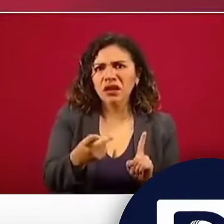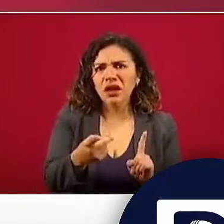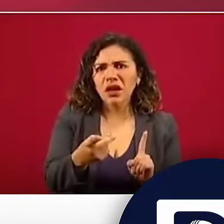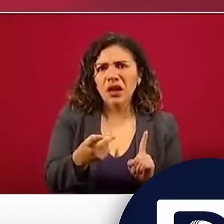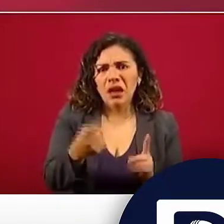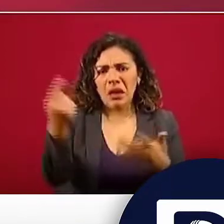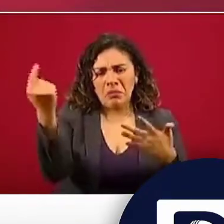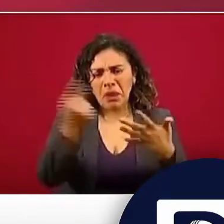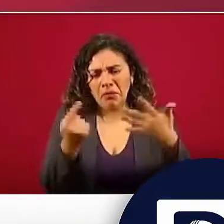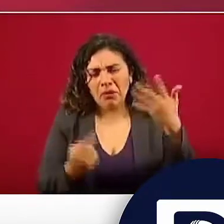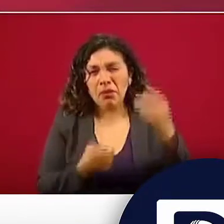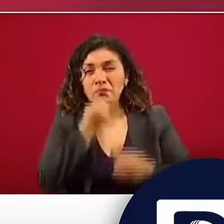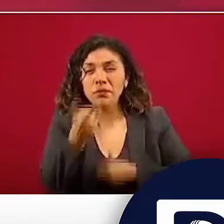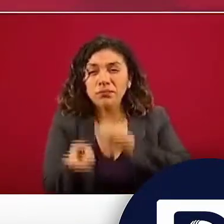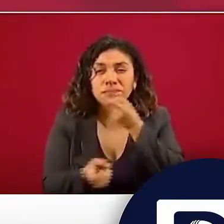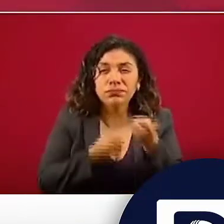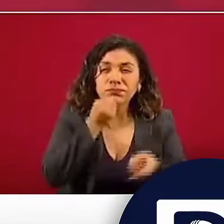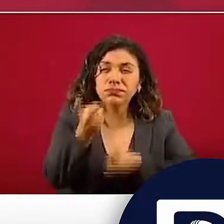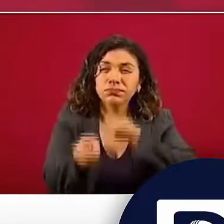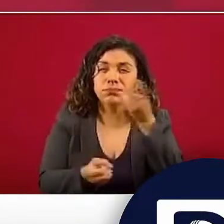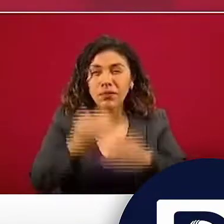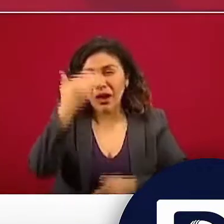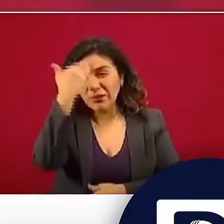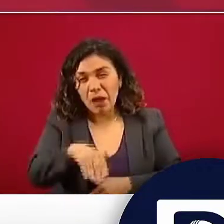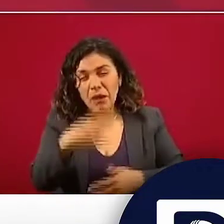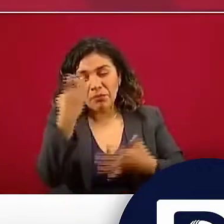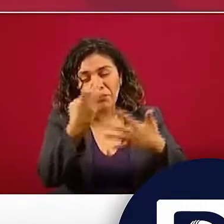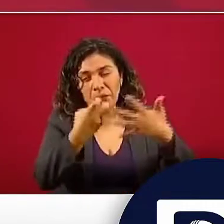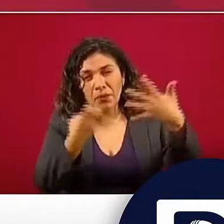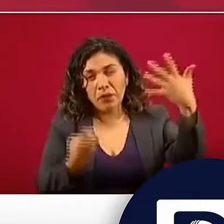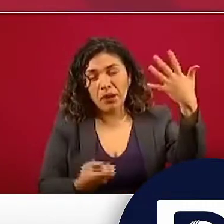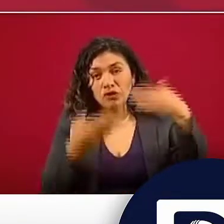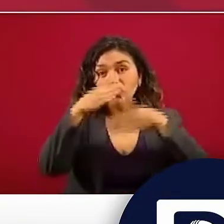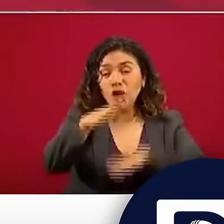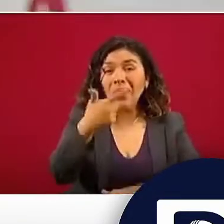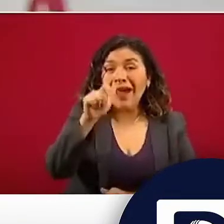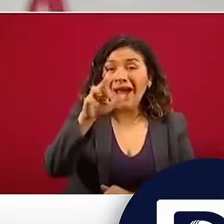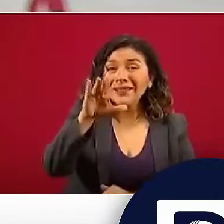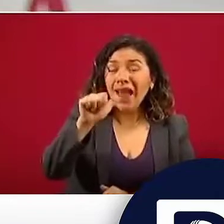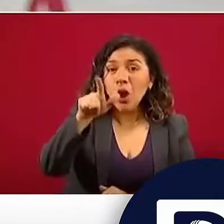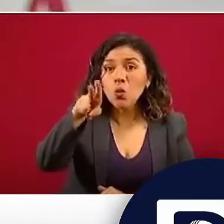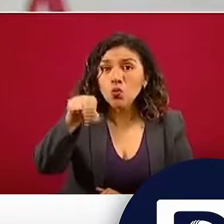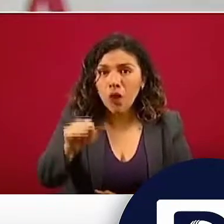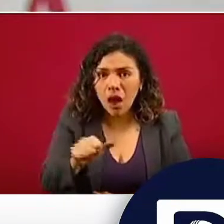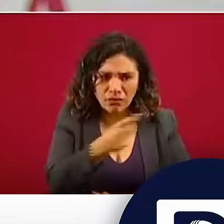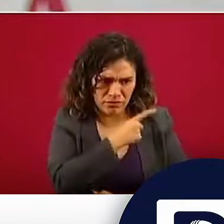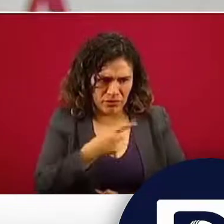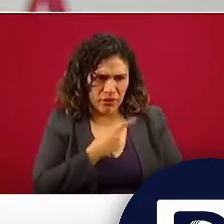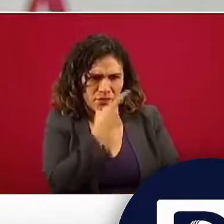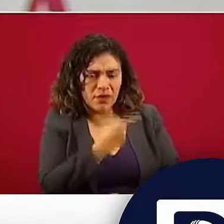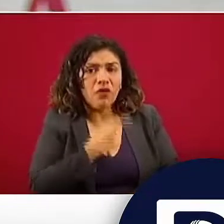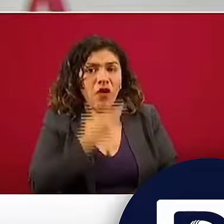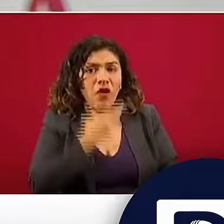todo lo que sabe sobre García Luna, porque fue su secretario.